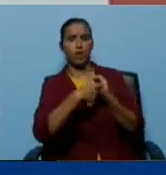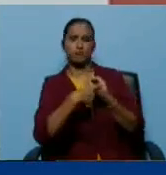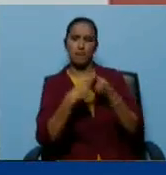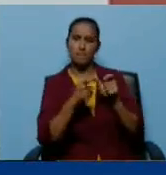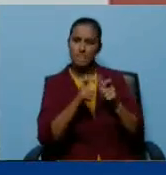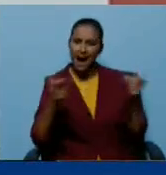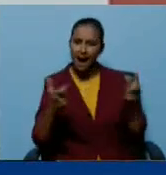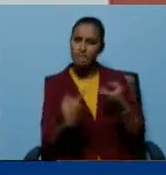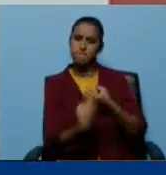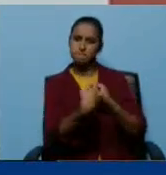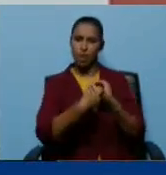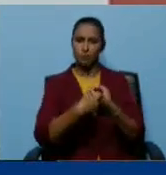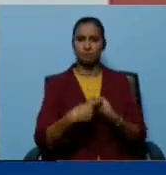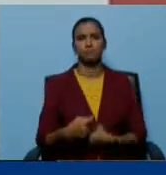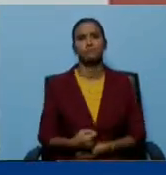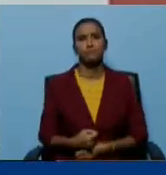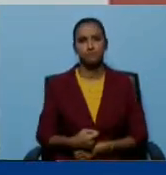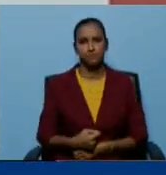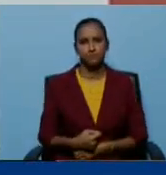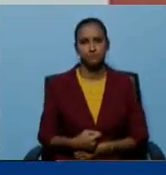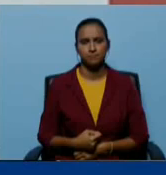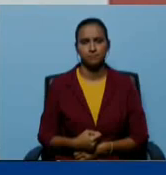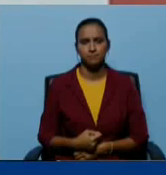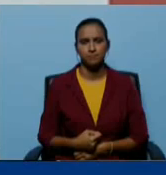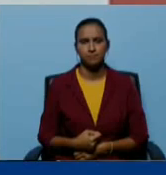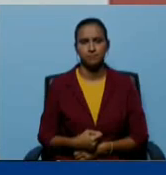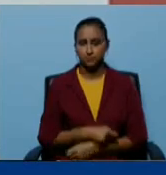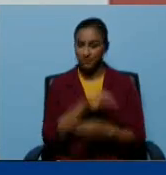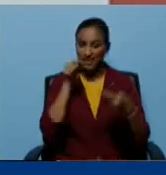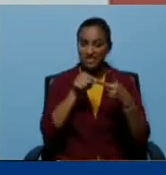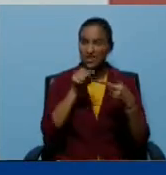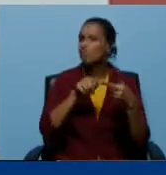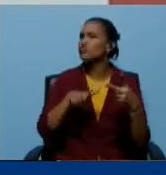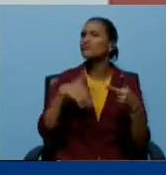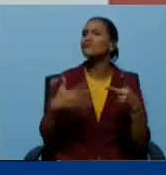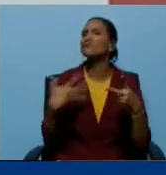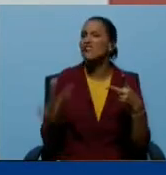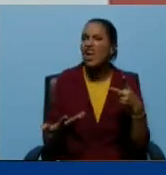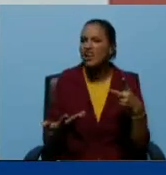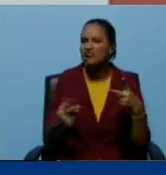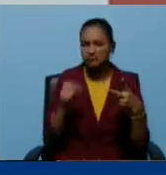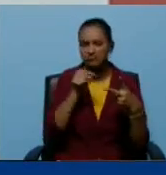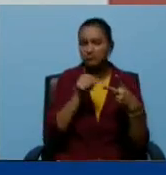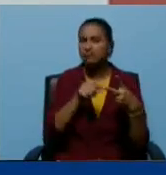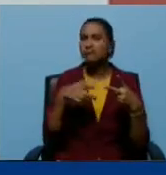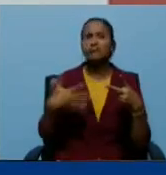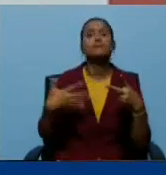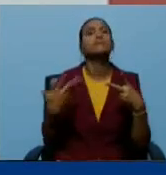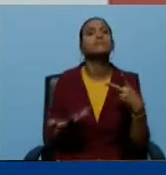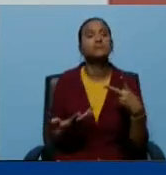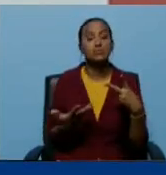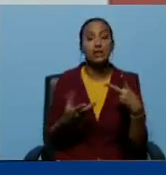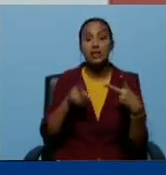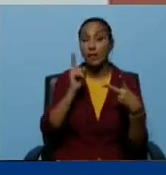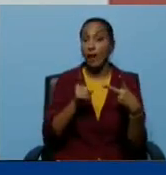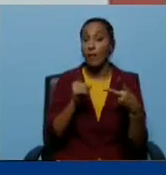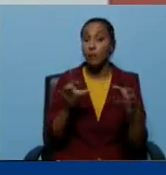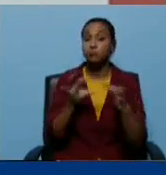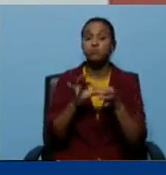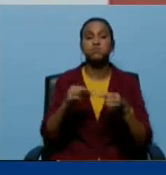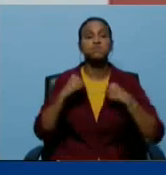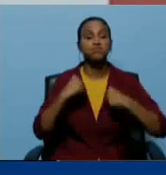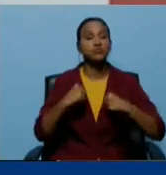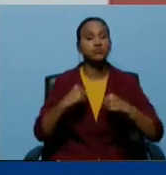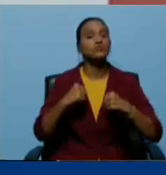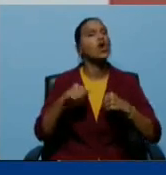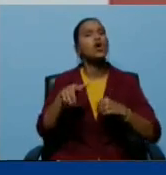Primer anillo de fuerza. El segundo anillo de fuerza, a consolidar en el territorio,